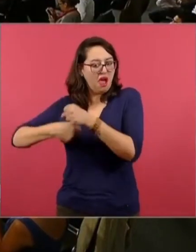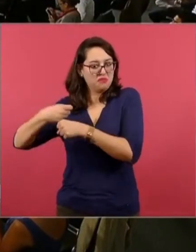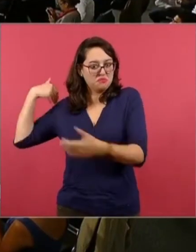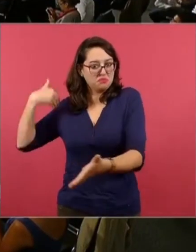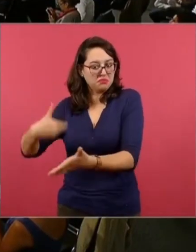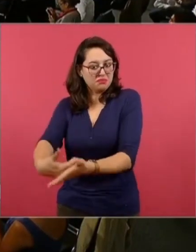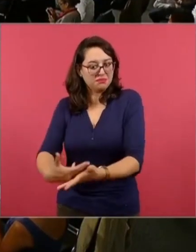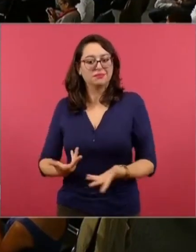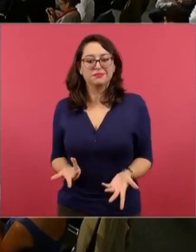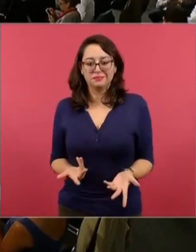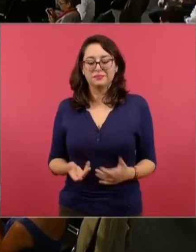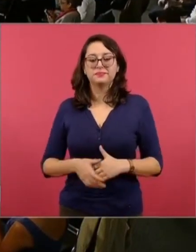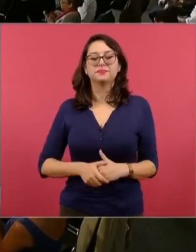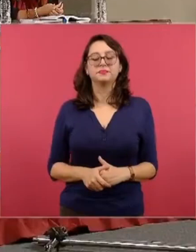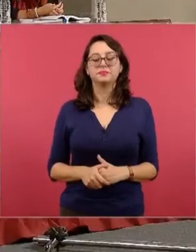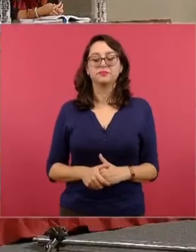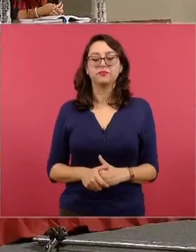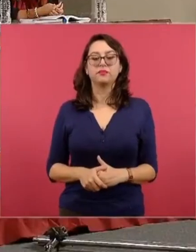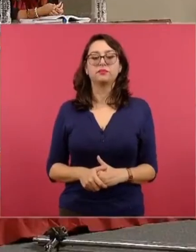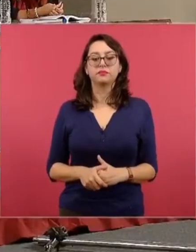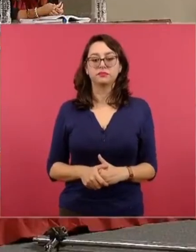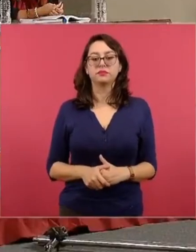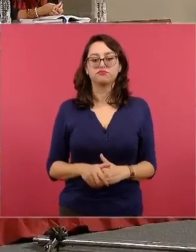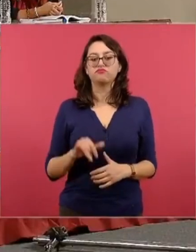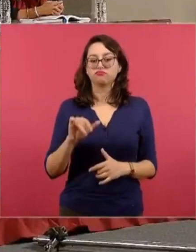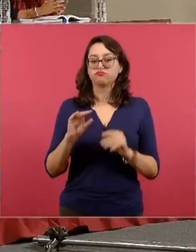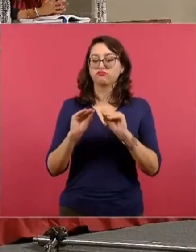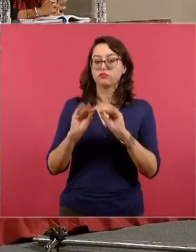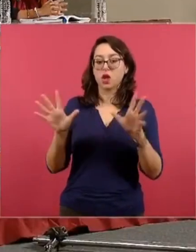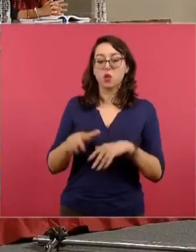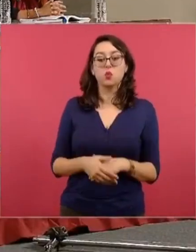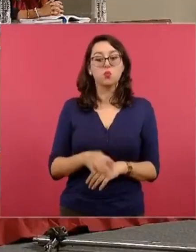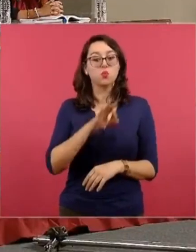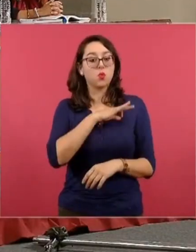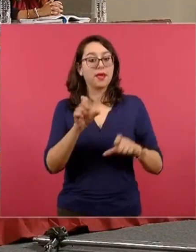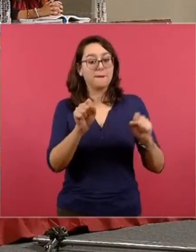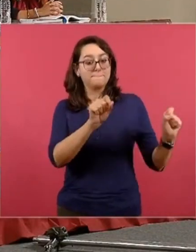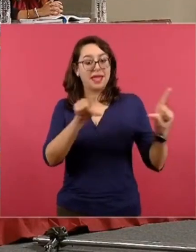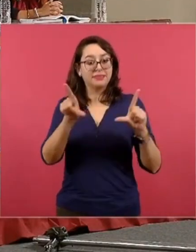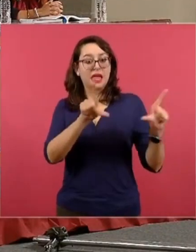parte. Claro, secretaria. Ojalá que me ayuden con la evidencia 71.